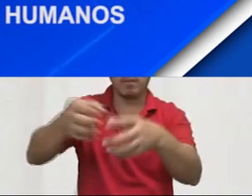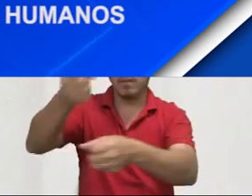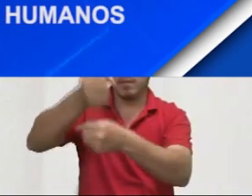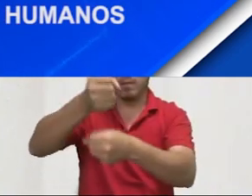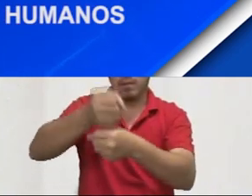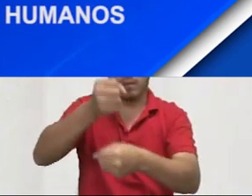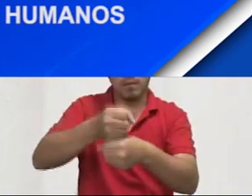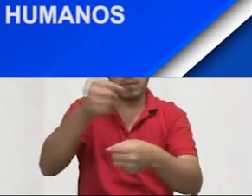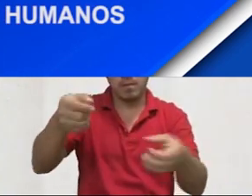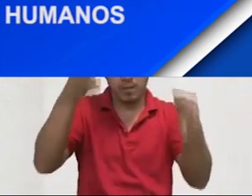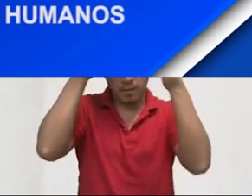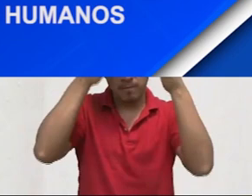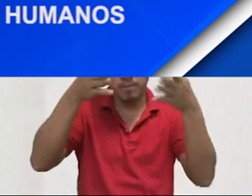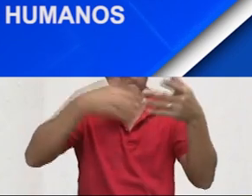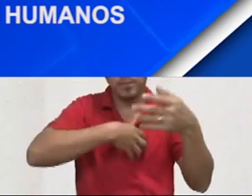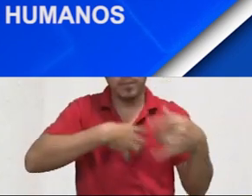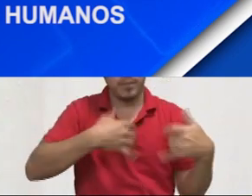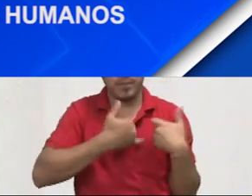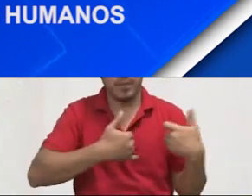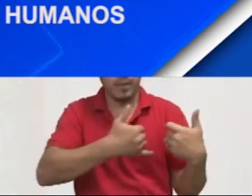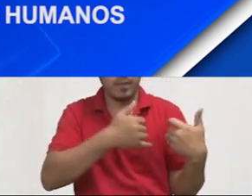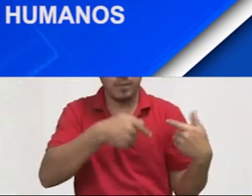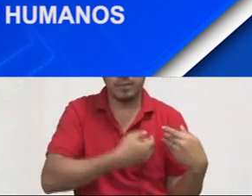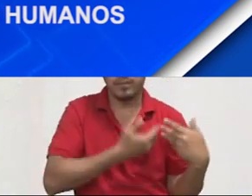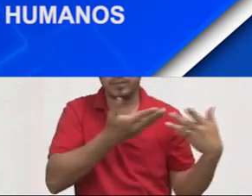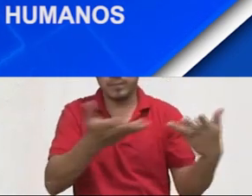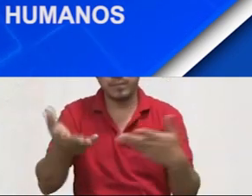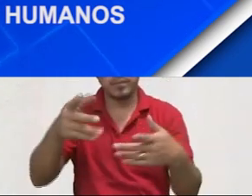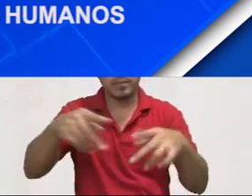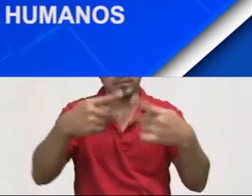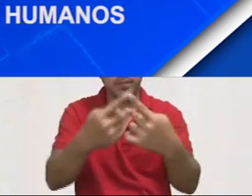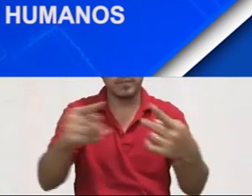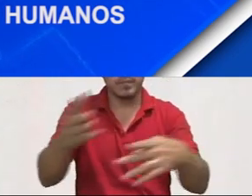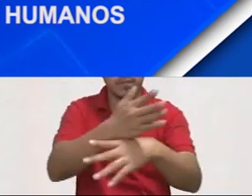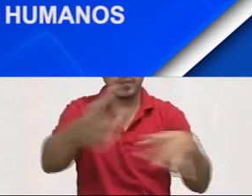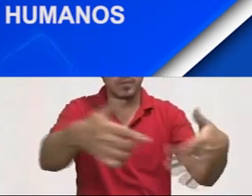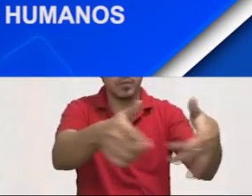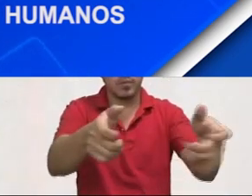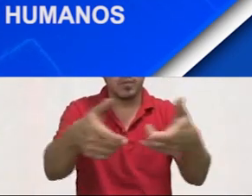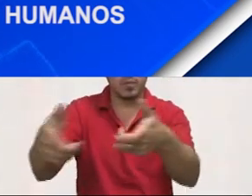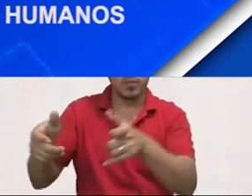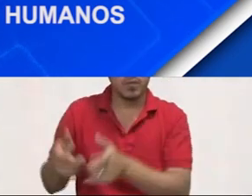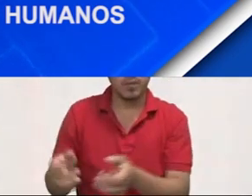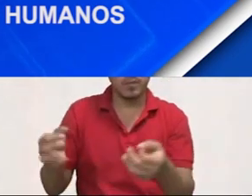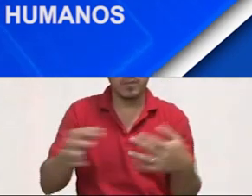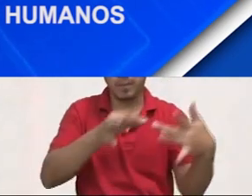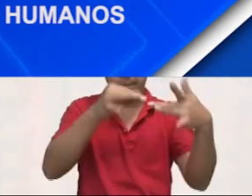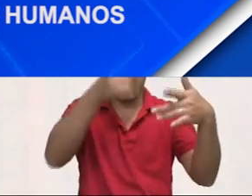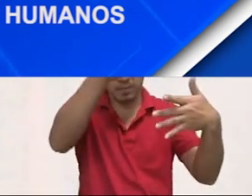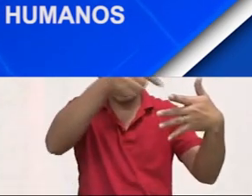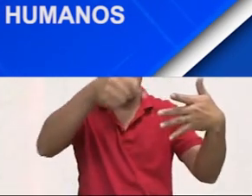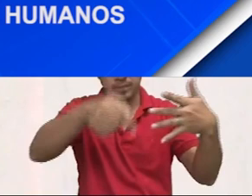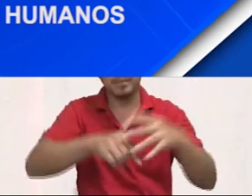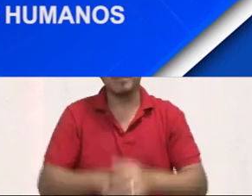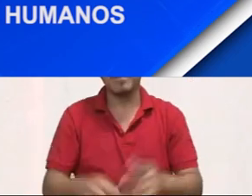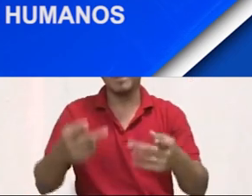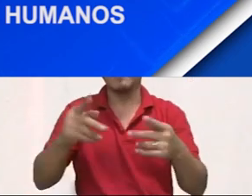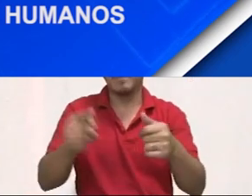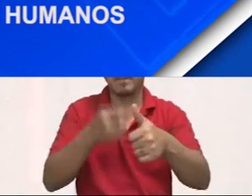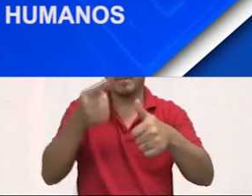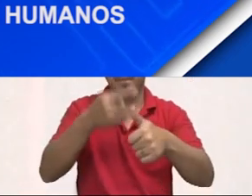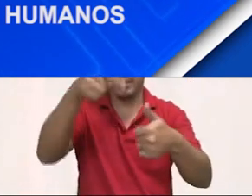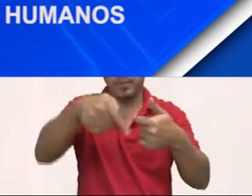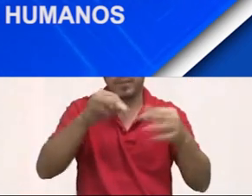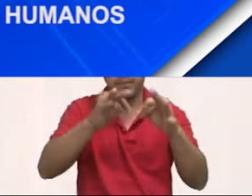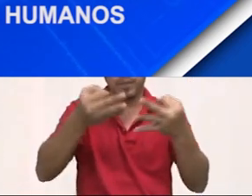trabajo y los servicios que realiza la institución al pueblo en general y los sectores priorizados, teniendo en cuenta a las personas